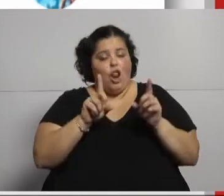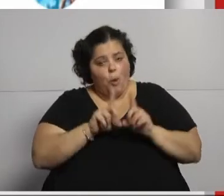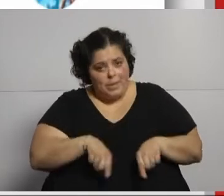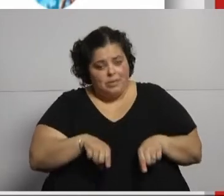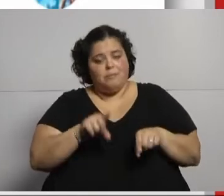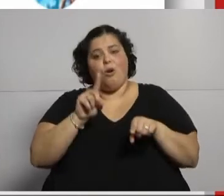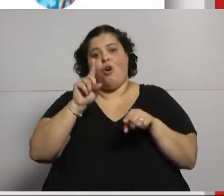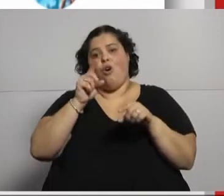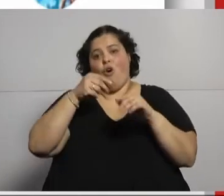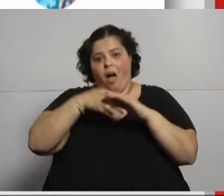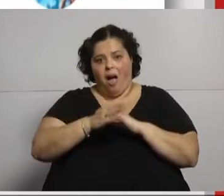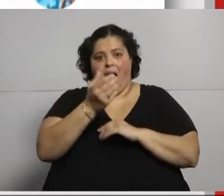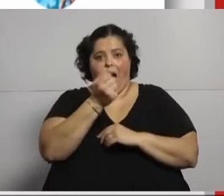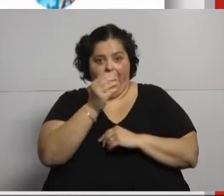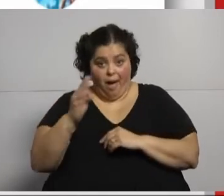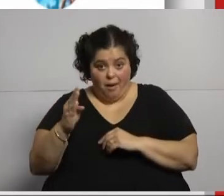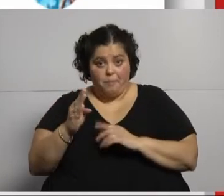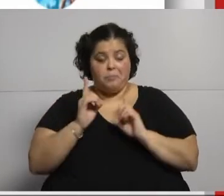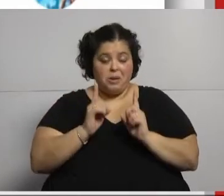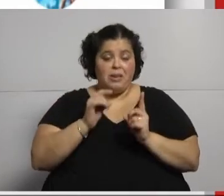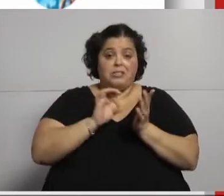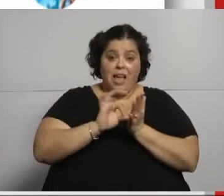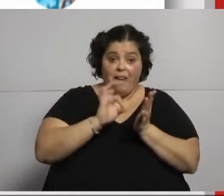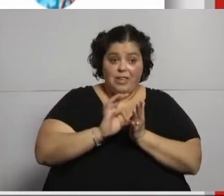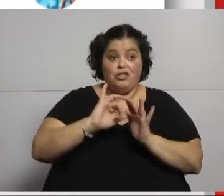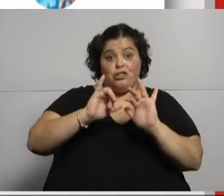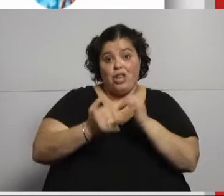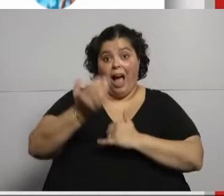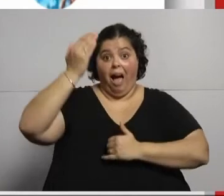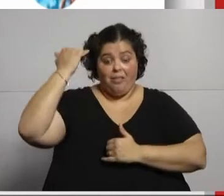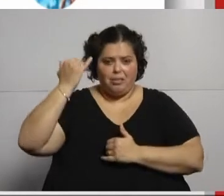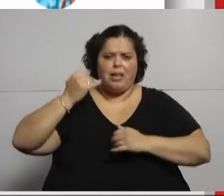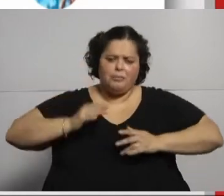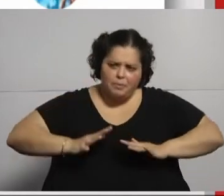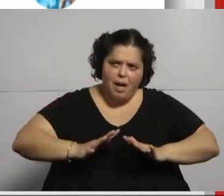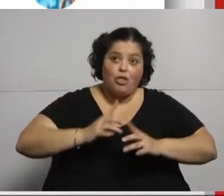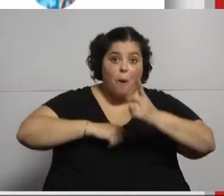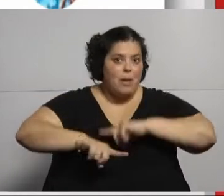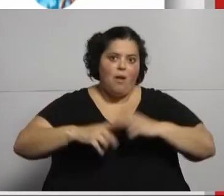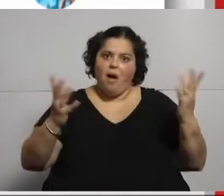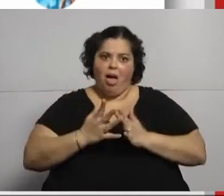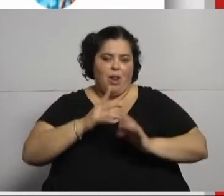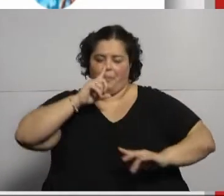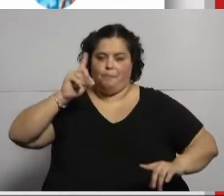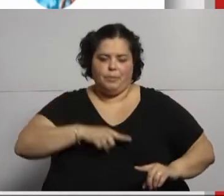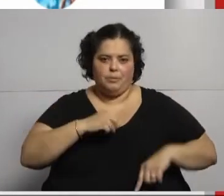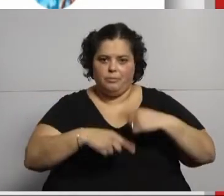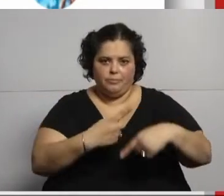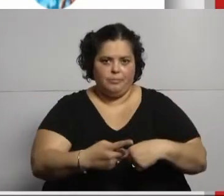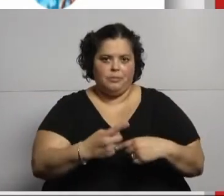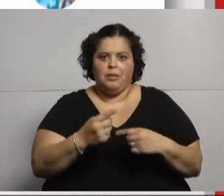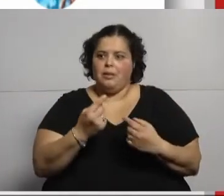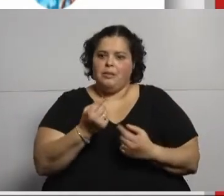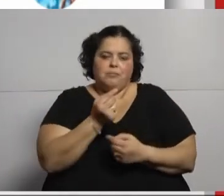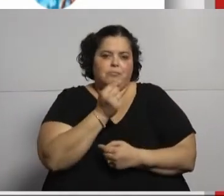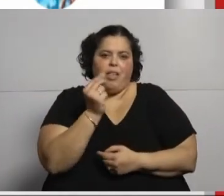nuevos servicios que han tenido rápidamente, estaban ya en proyecto, pero han tenido que madurar y nacer muy rápidamente en algunos días o